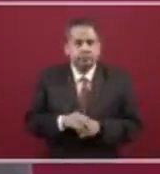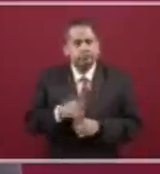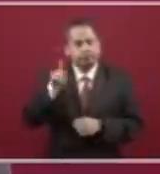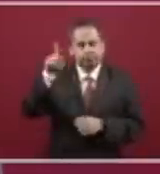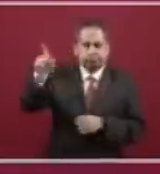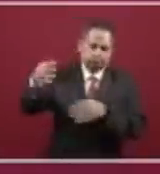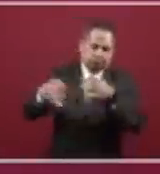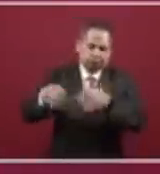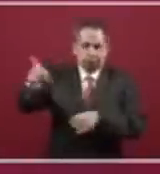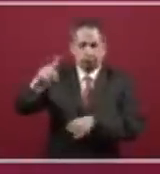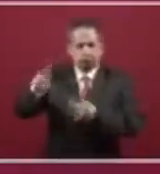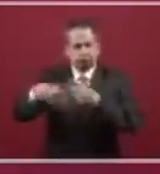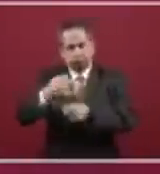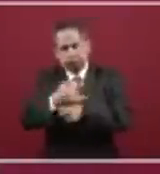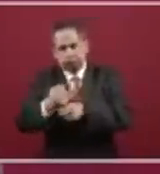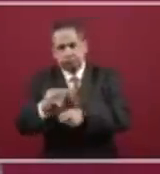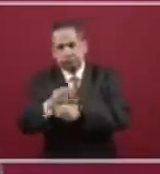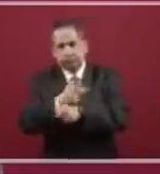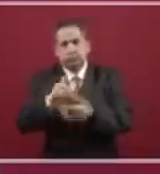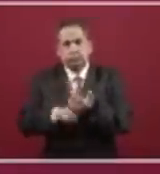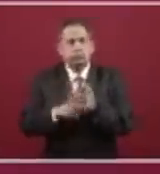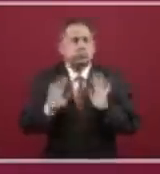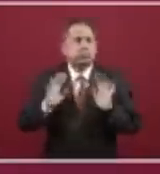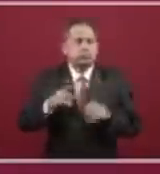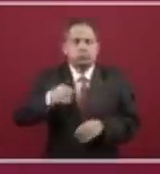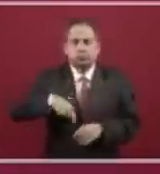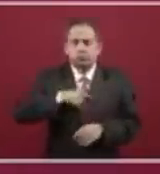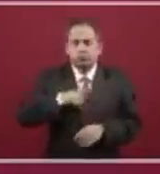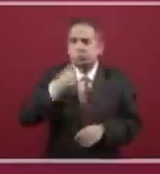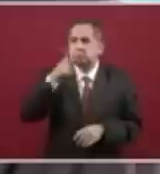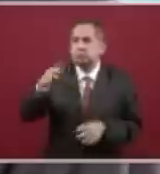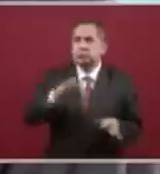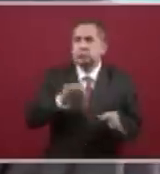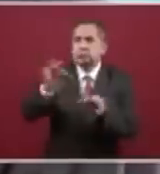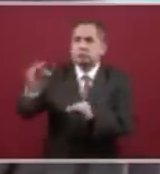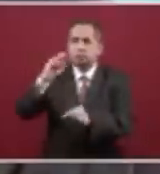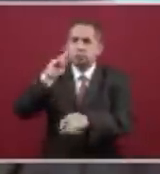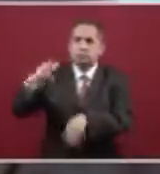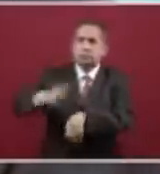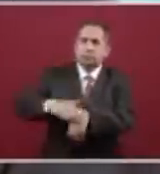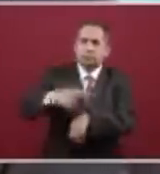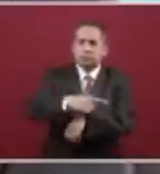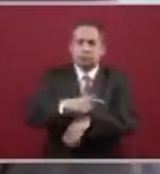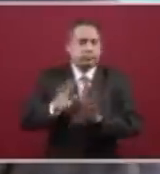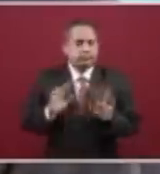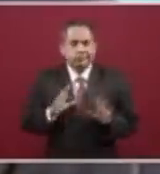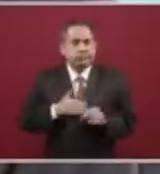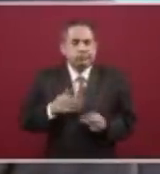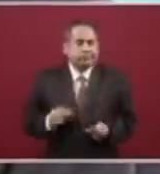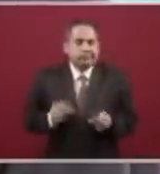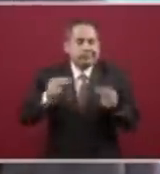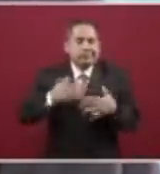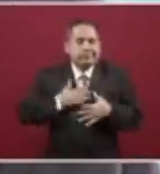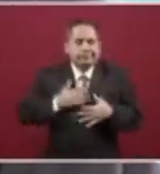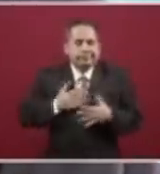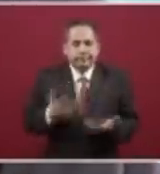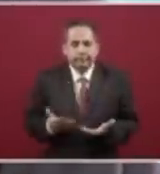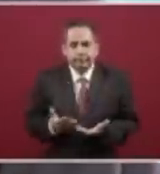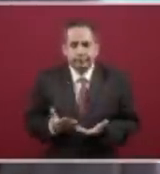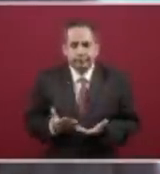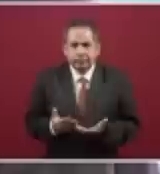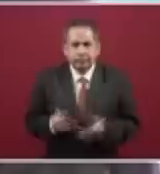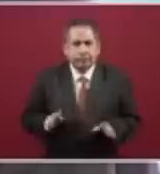correspondencia analizarán todos los casos nos daremos de vista de todos los asuntos que no son de